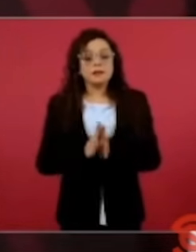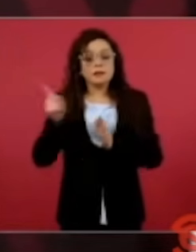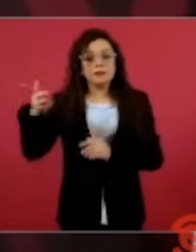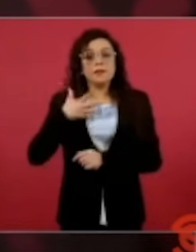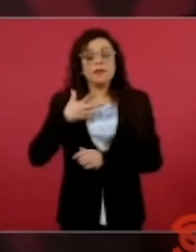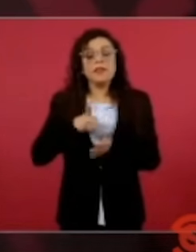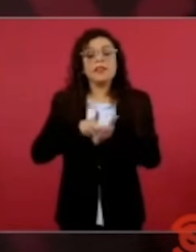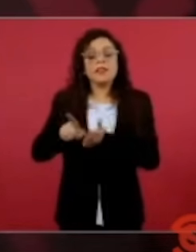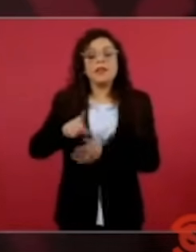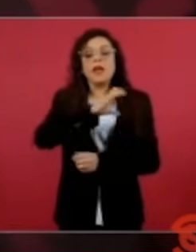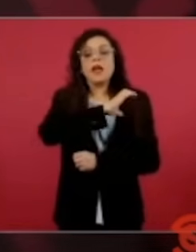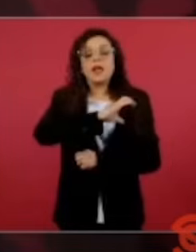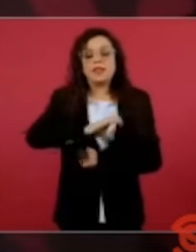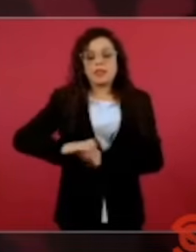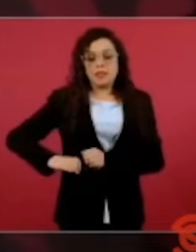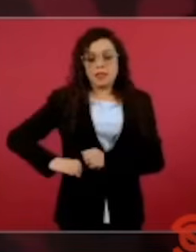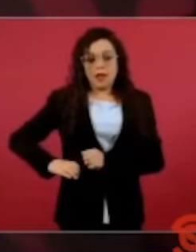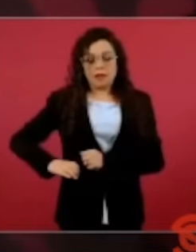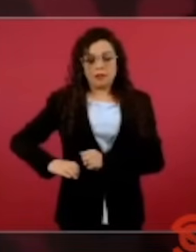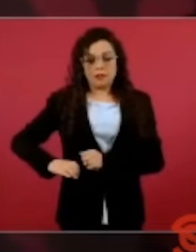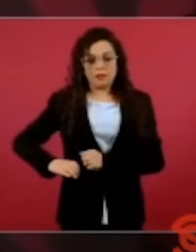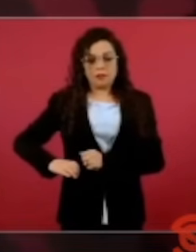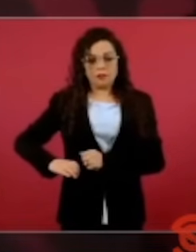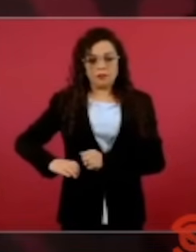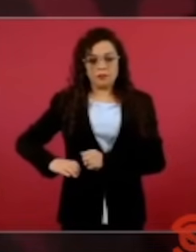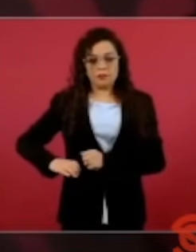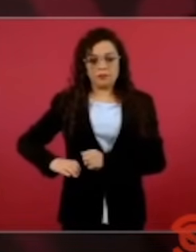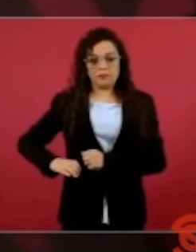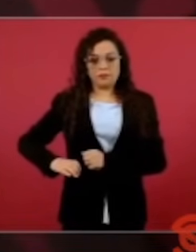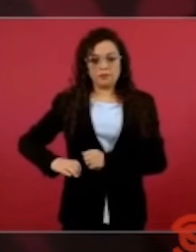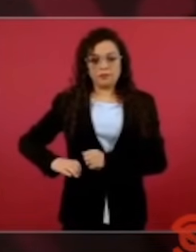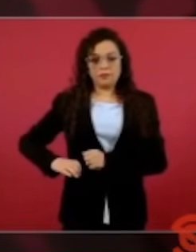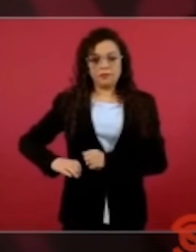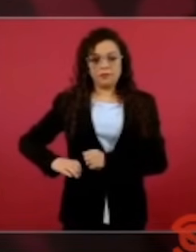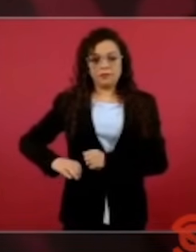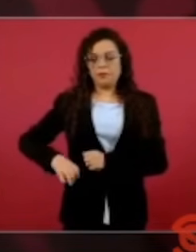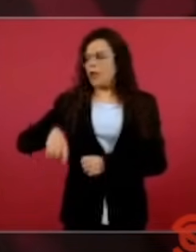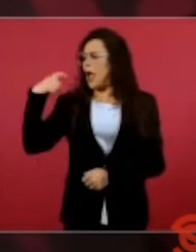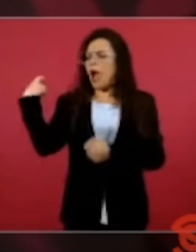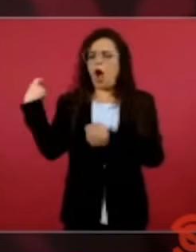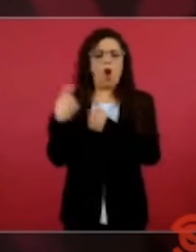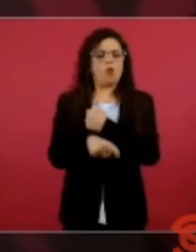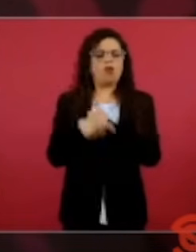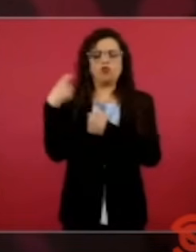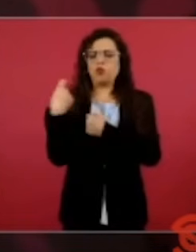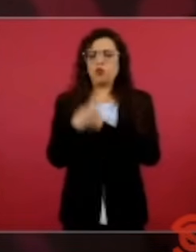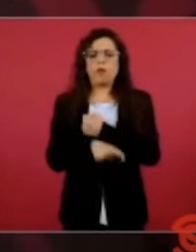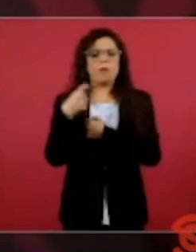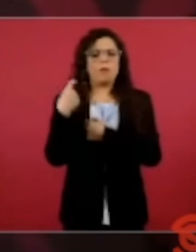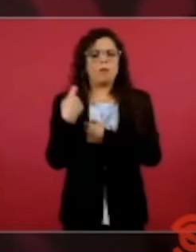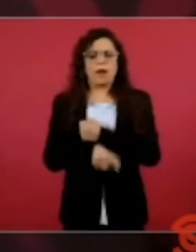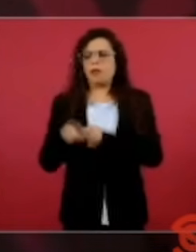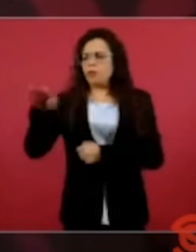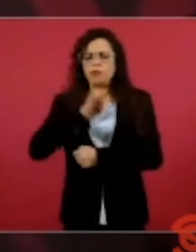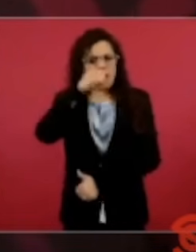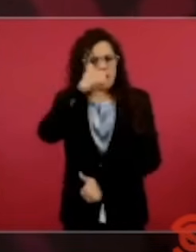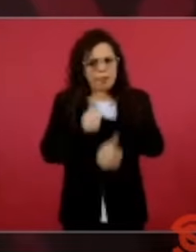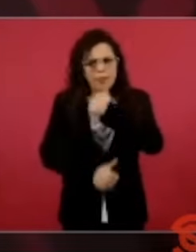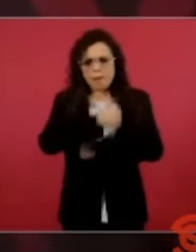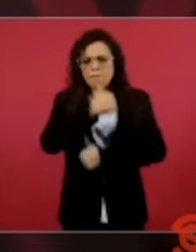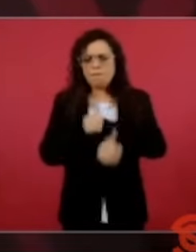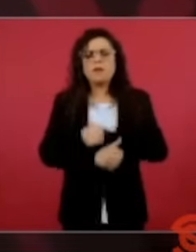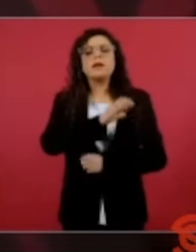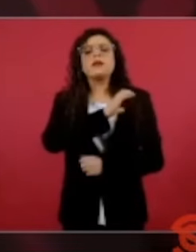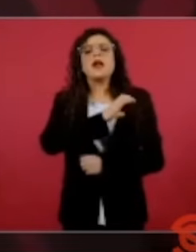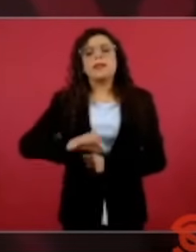pase automático a ser candidatos pero el pueblo va a